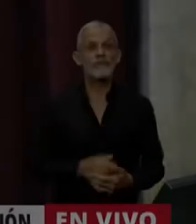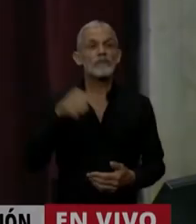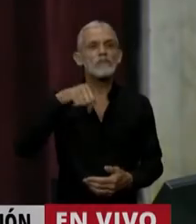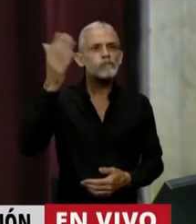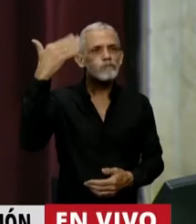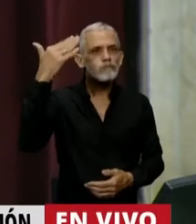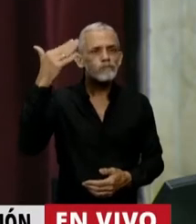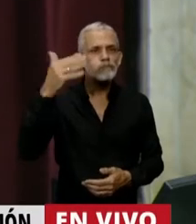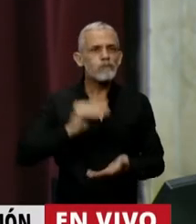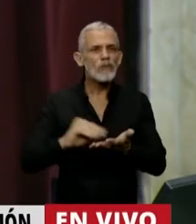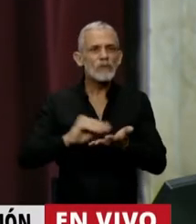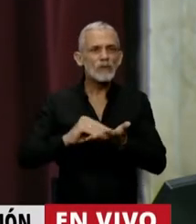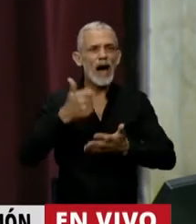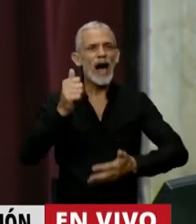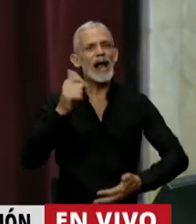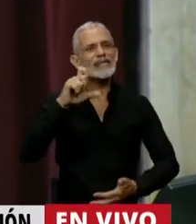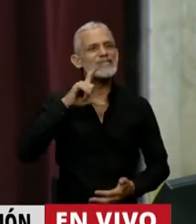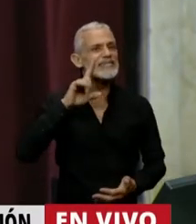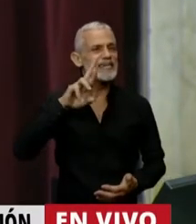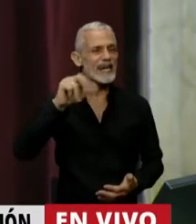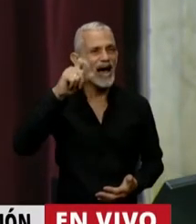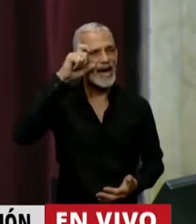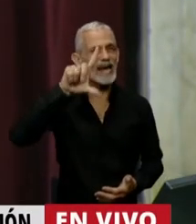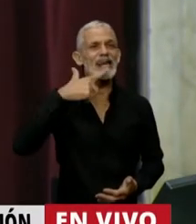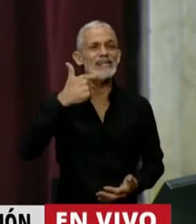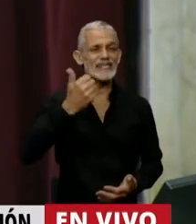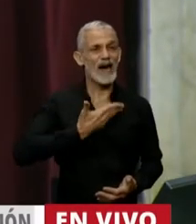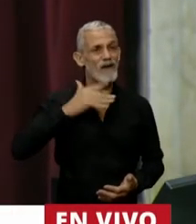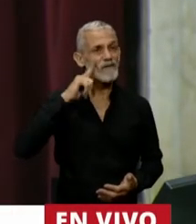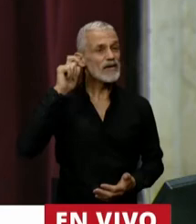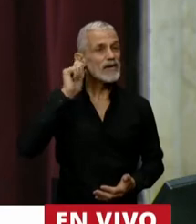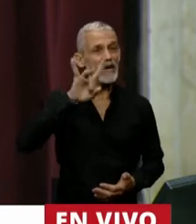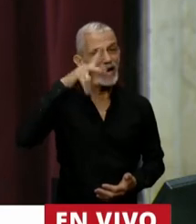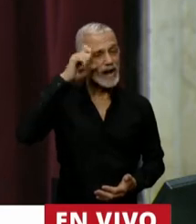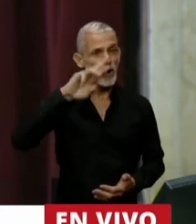el uso de la palabra la diputada alcira elsa figueroa